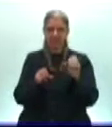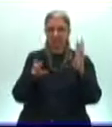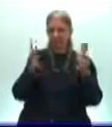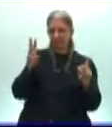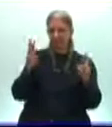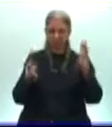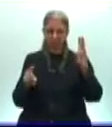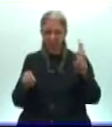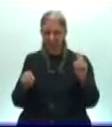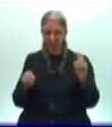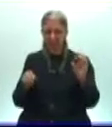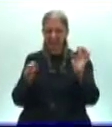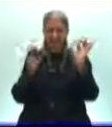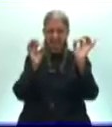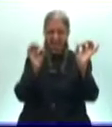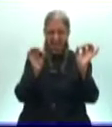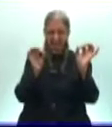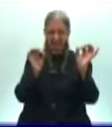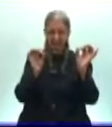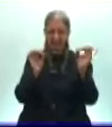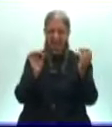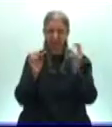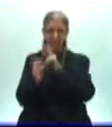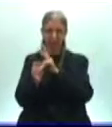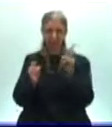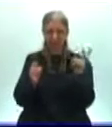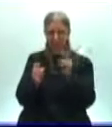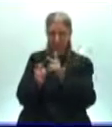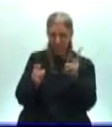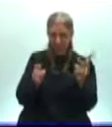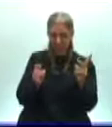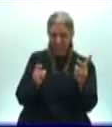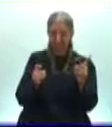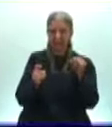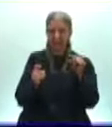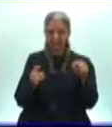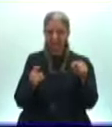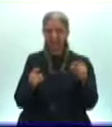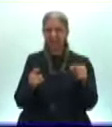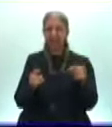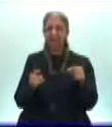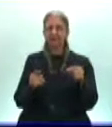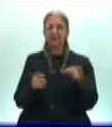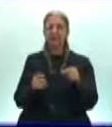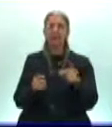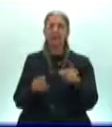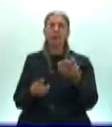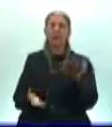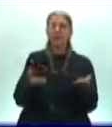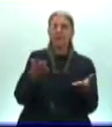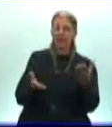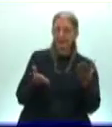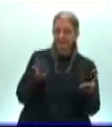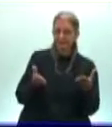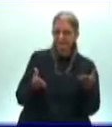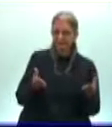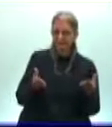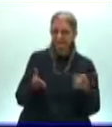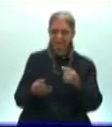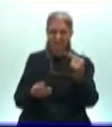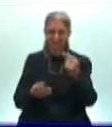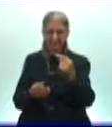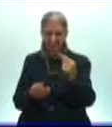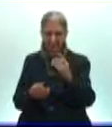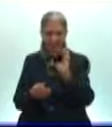ceros en cada factor. Y como tenemos que la comparación es menor